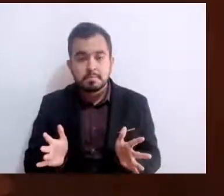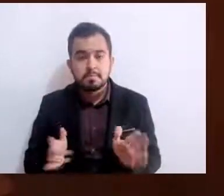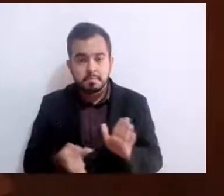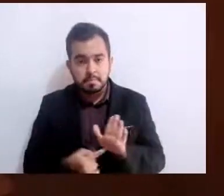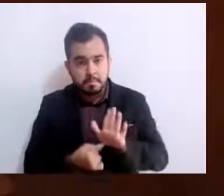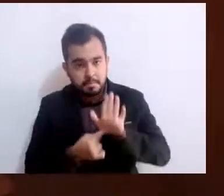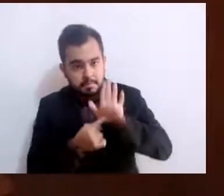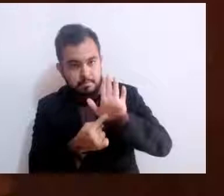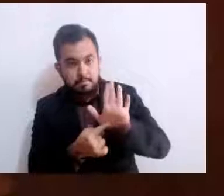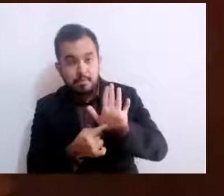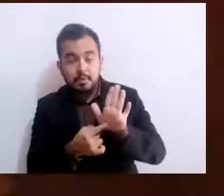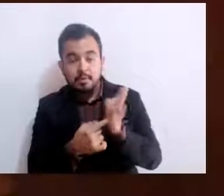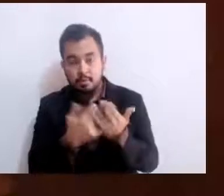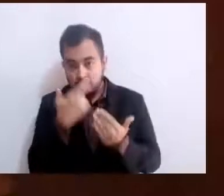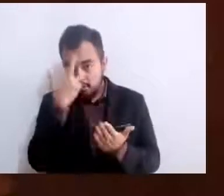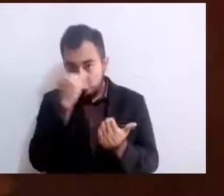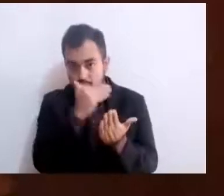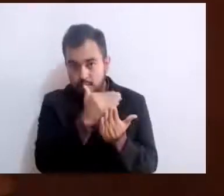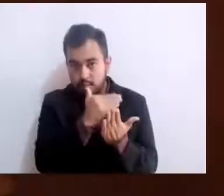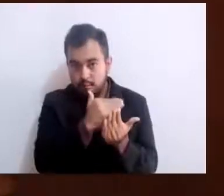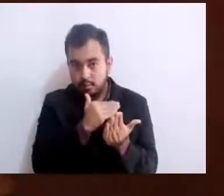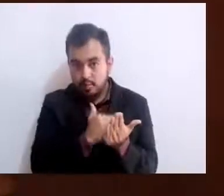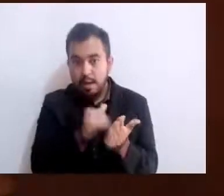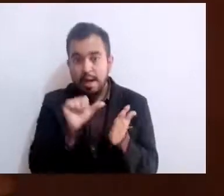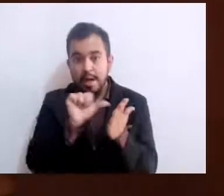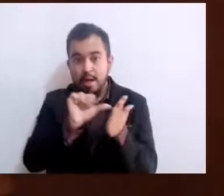con fundamento en los artículos 55 y